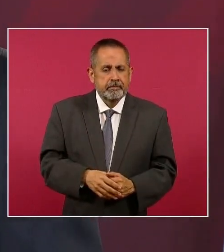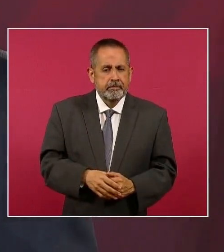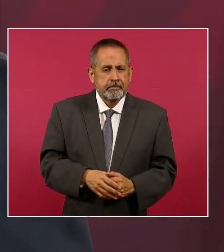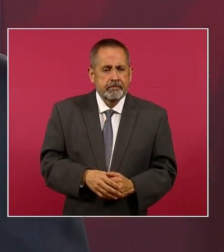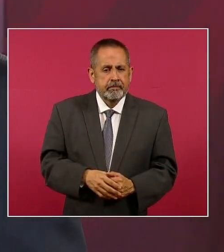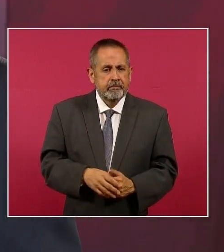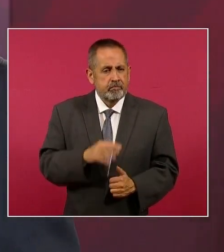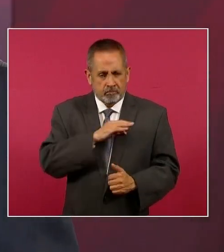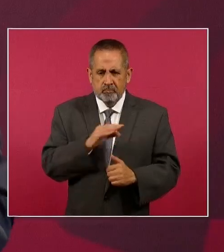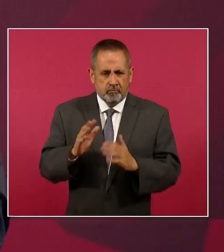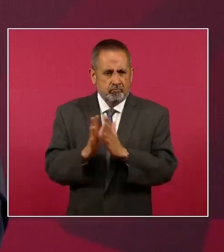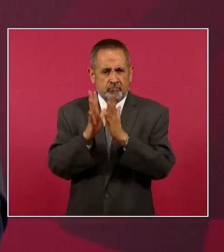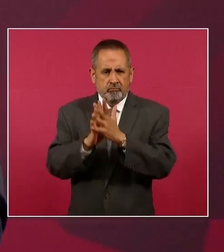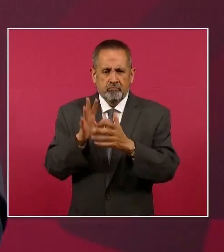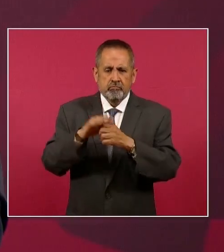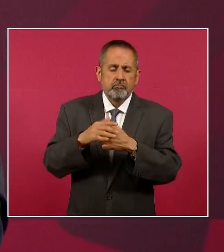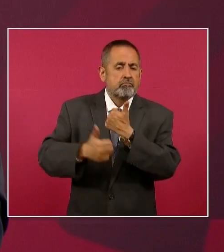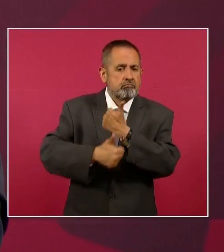puede participar,